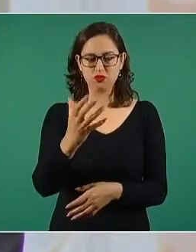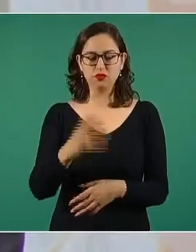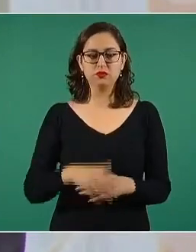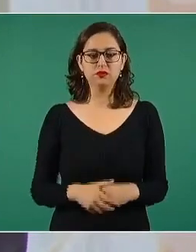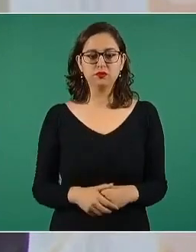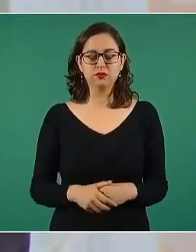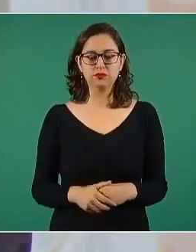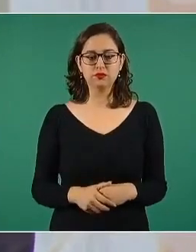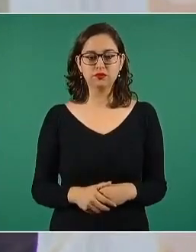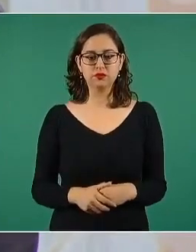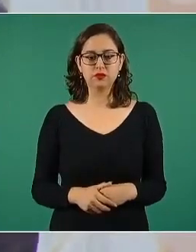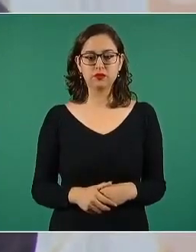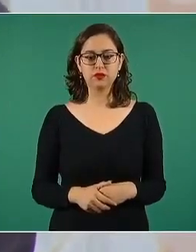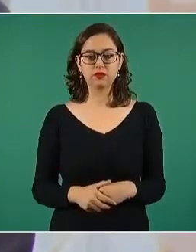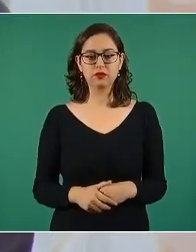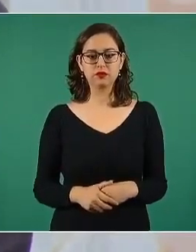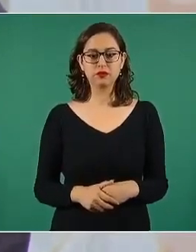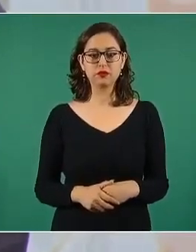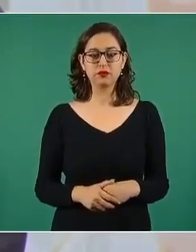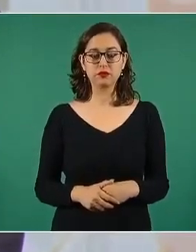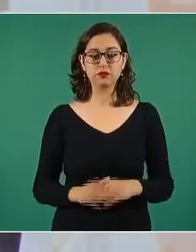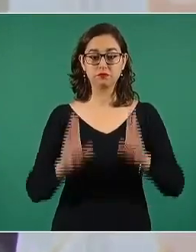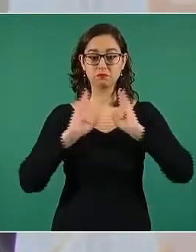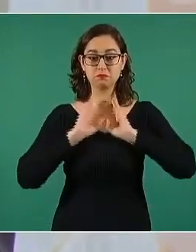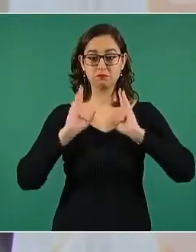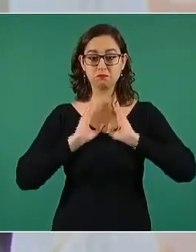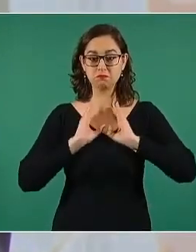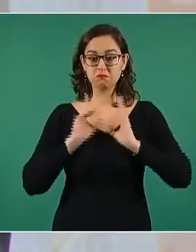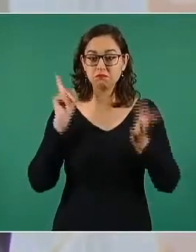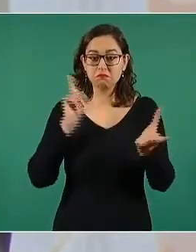un militar desalmado,